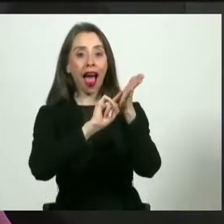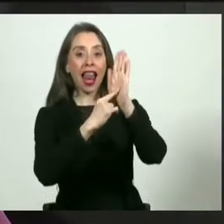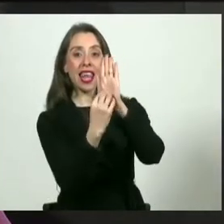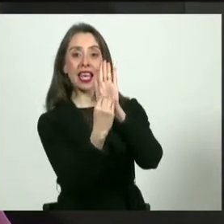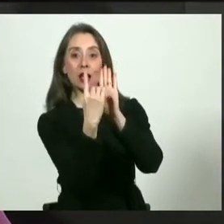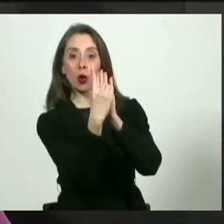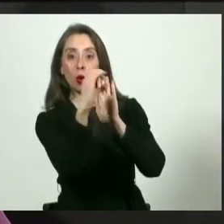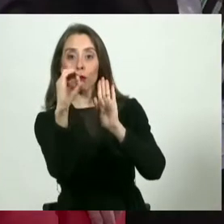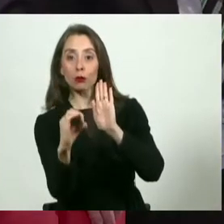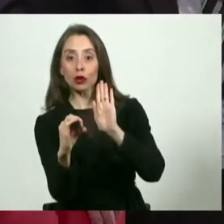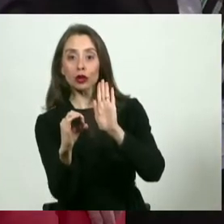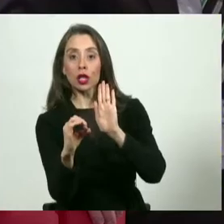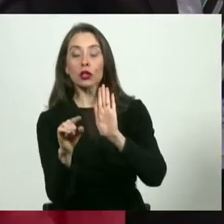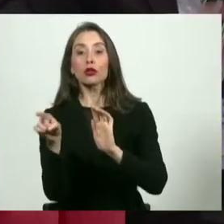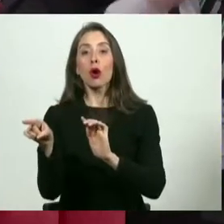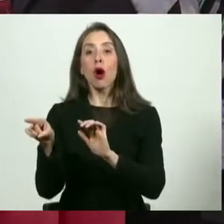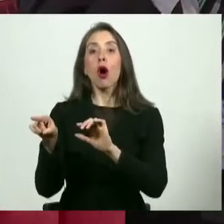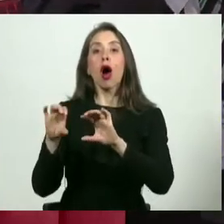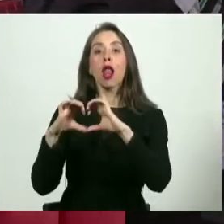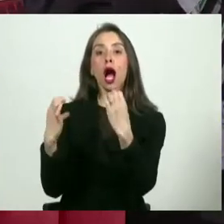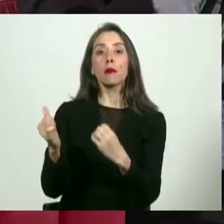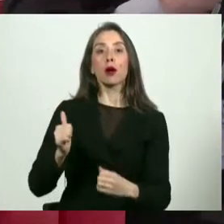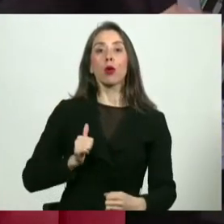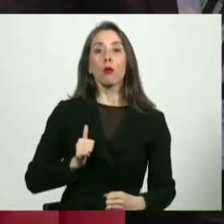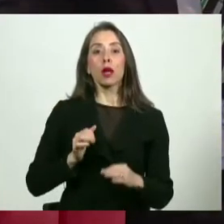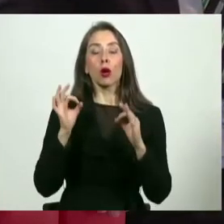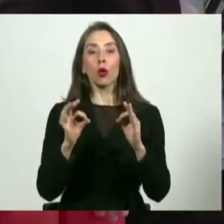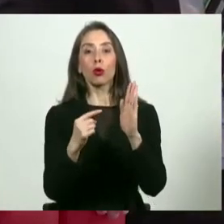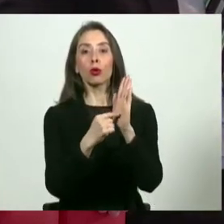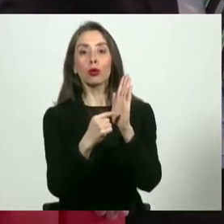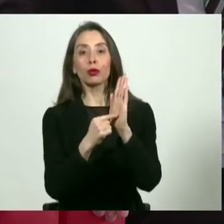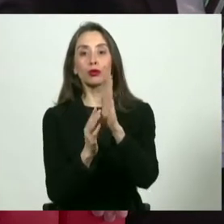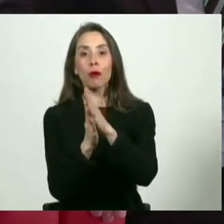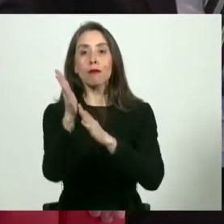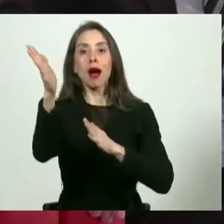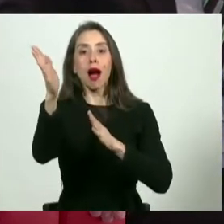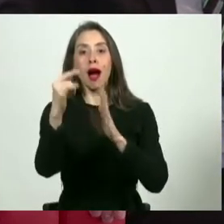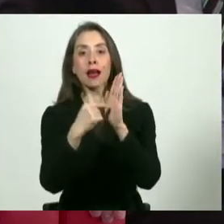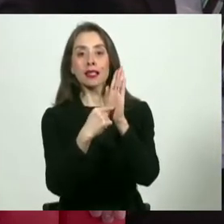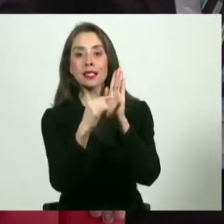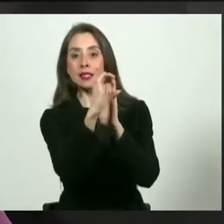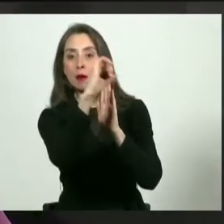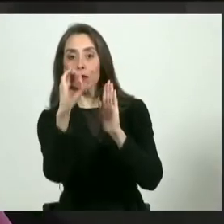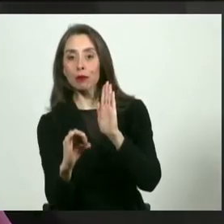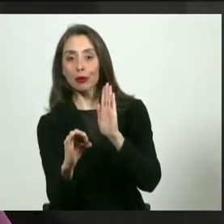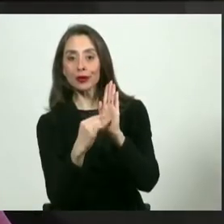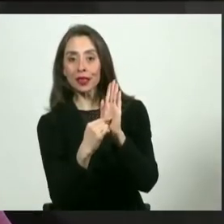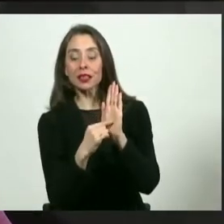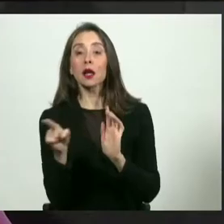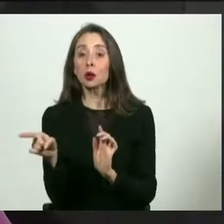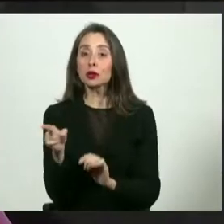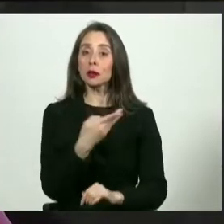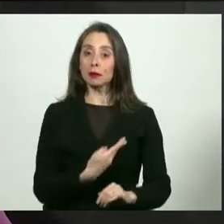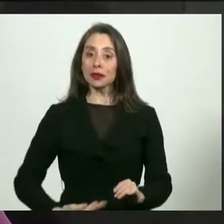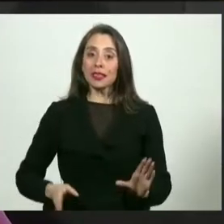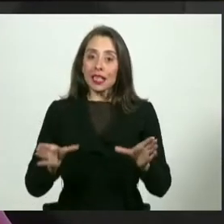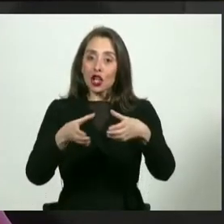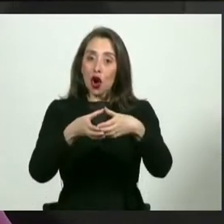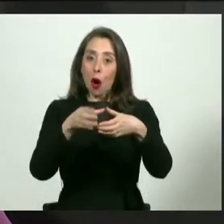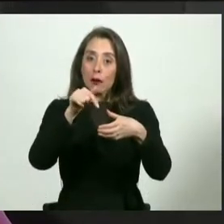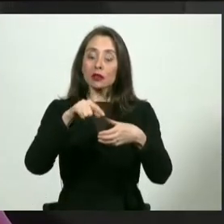1% cumplirían con largueza con esa meta. Y en la comisión que usted preside, imagino que